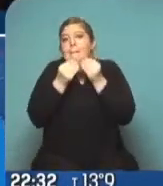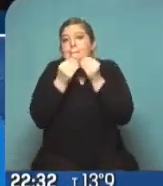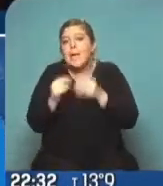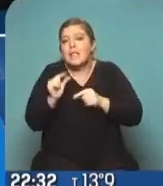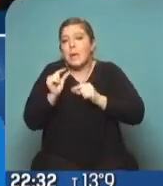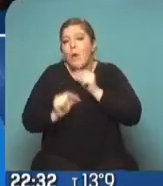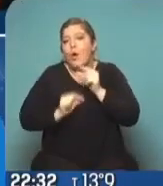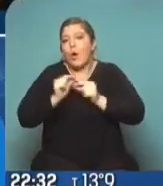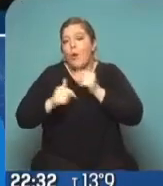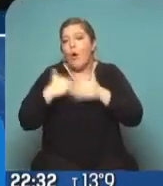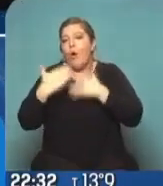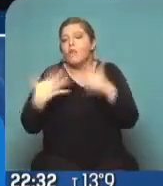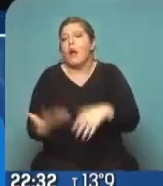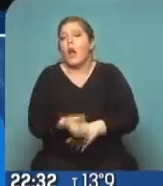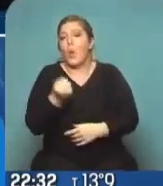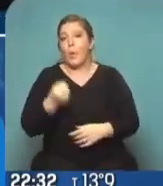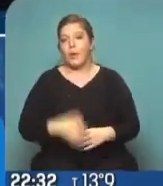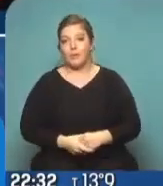recuperarse lentamente.